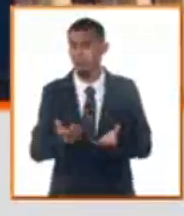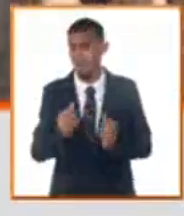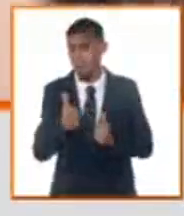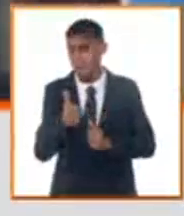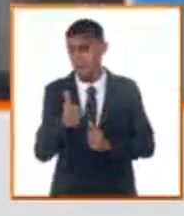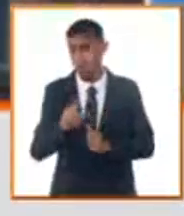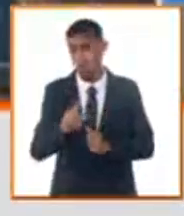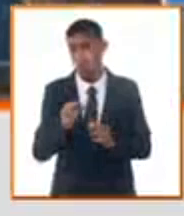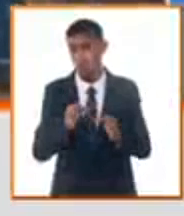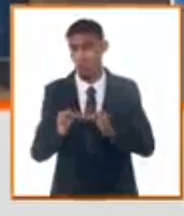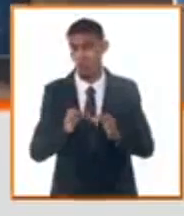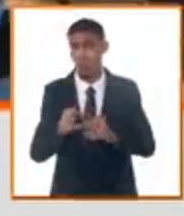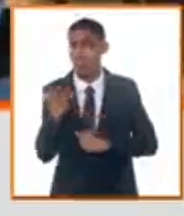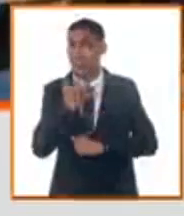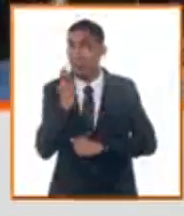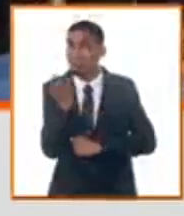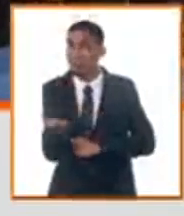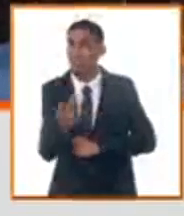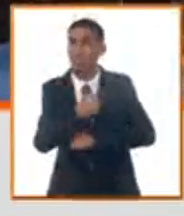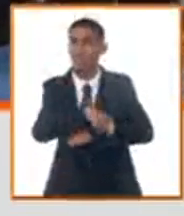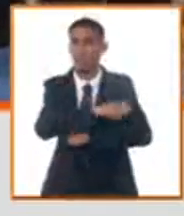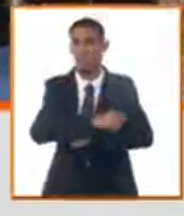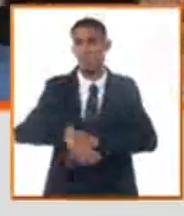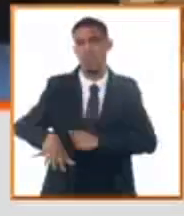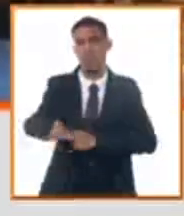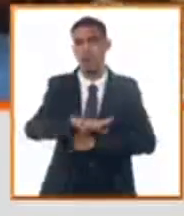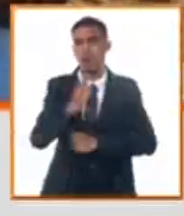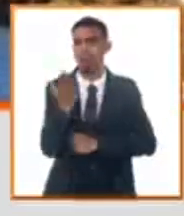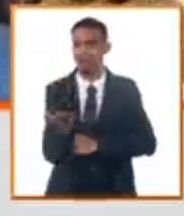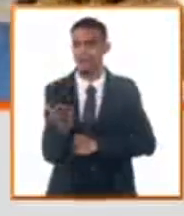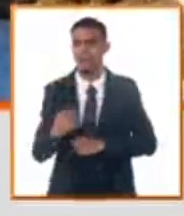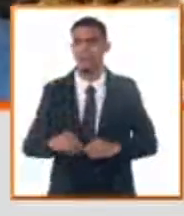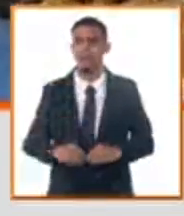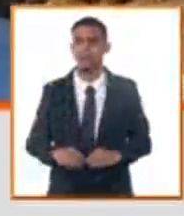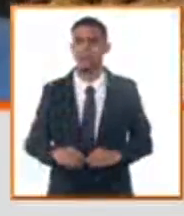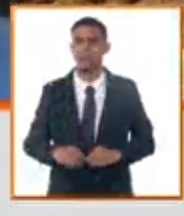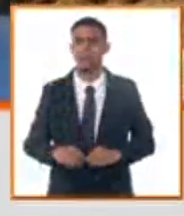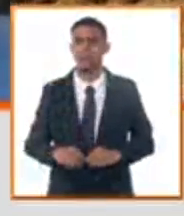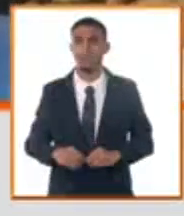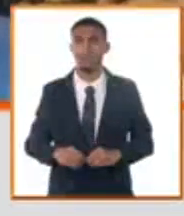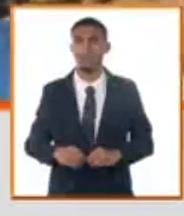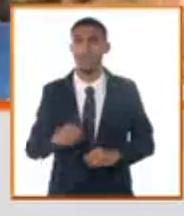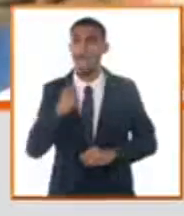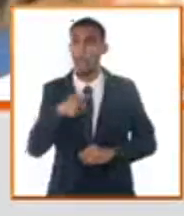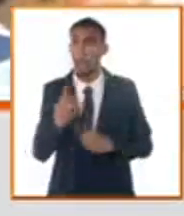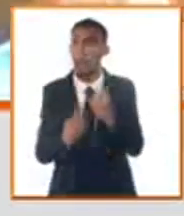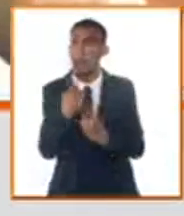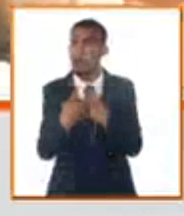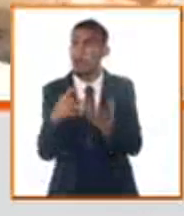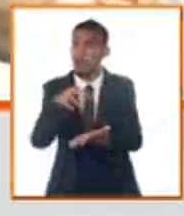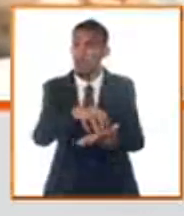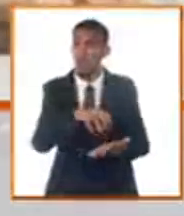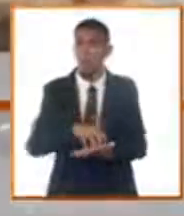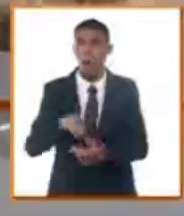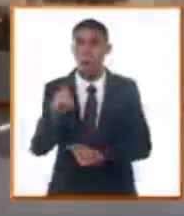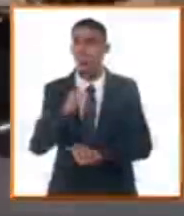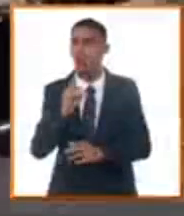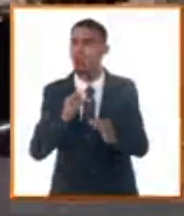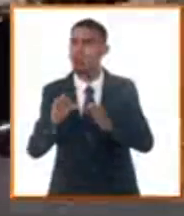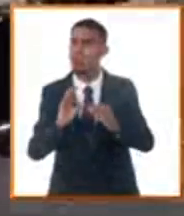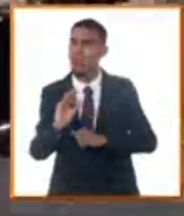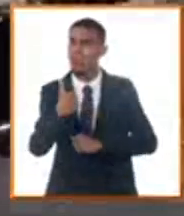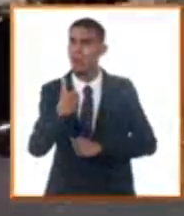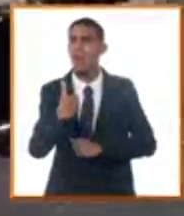opción la tiene el consumidor. Y donde no ocurra, pues ir a la línea única, que nosotros vamos a ratificar el número